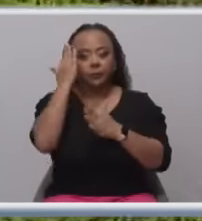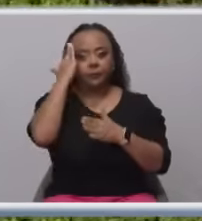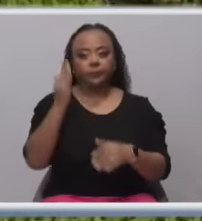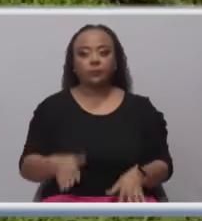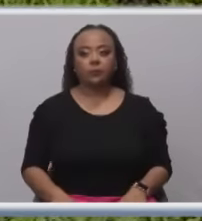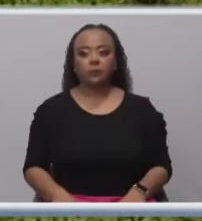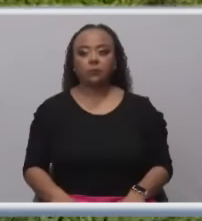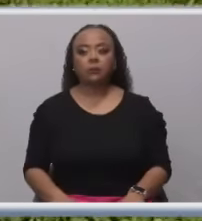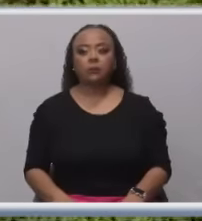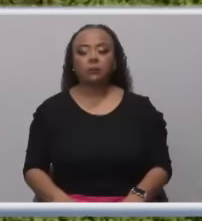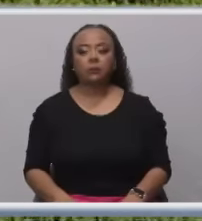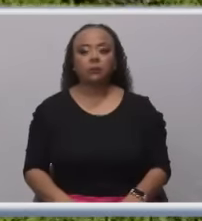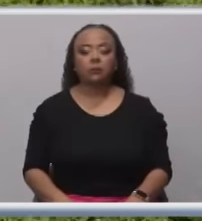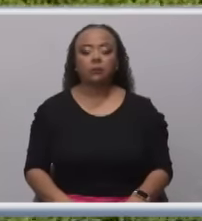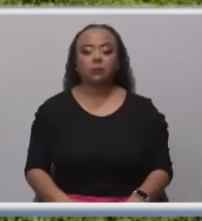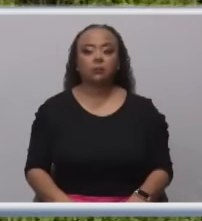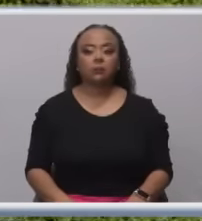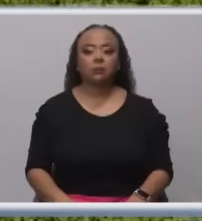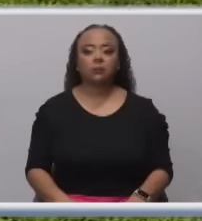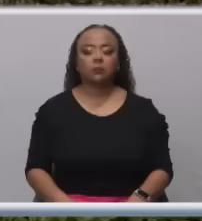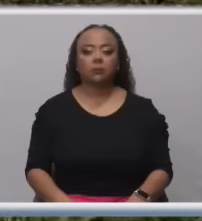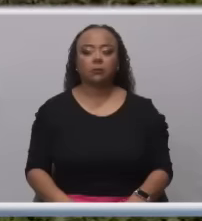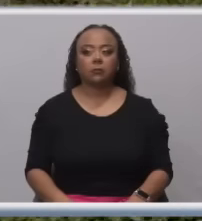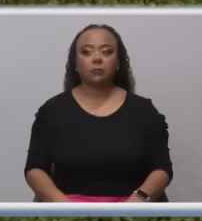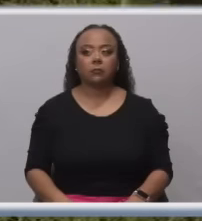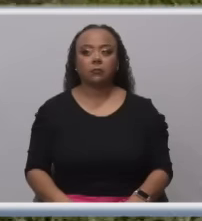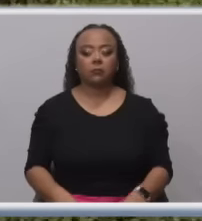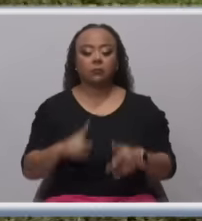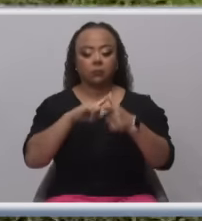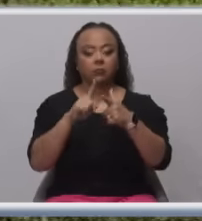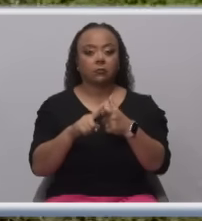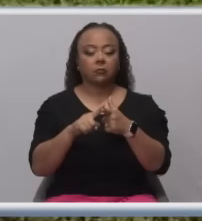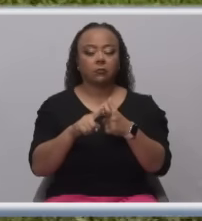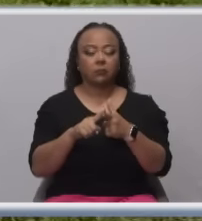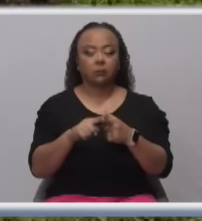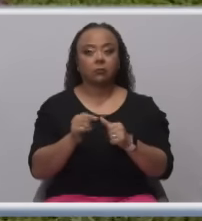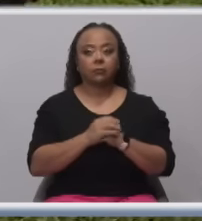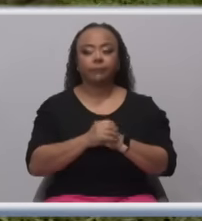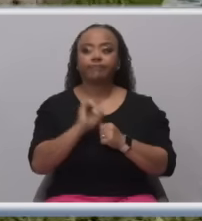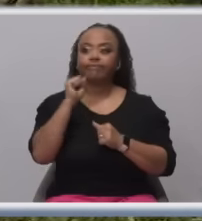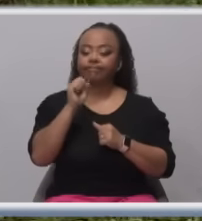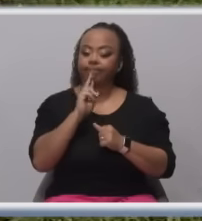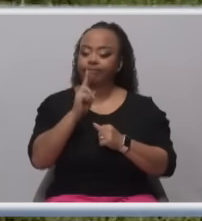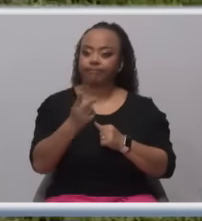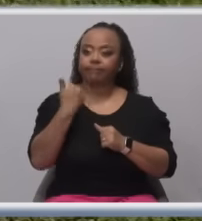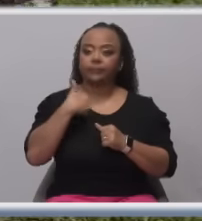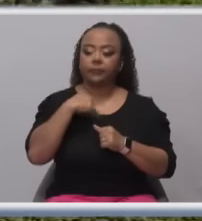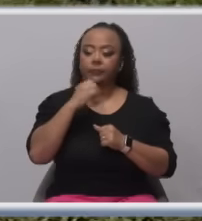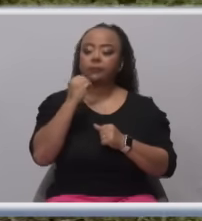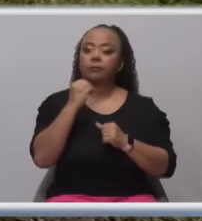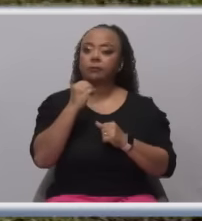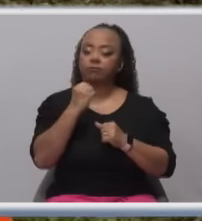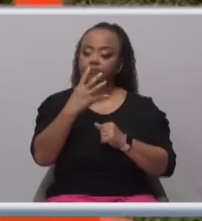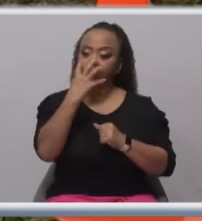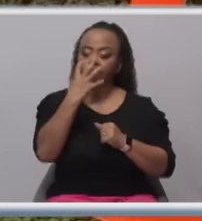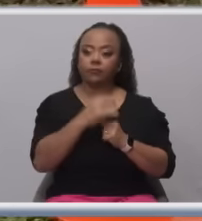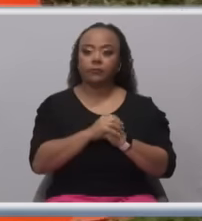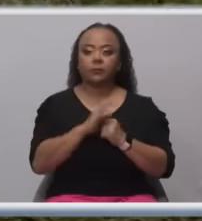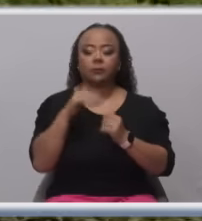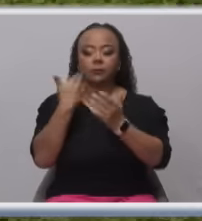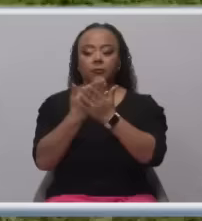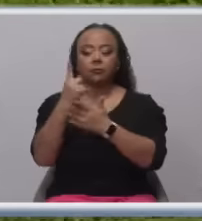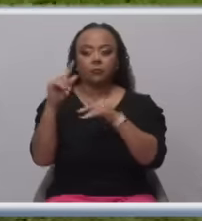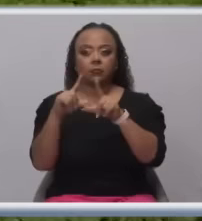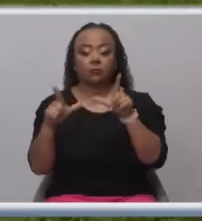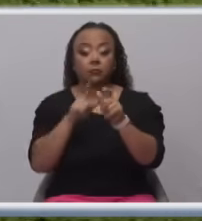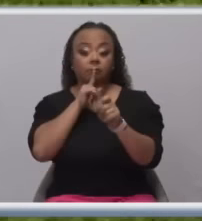eso Entonces no Jos Eh sí es verdad El Señor está muy inconforme llegó a un lugar